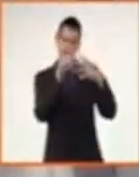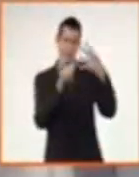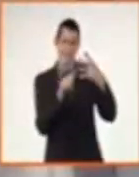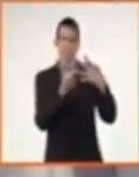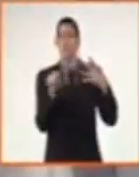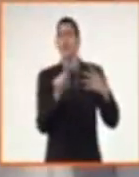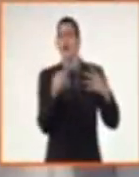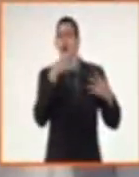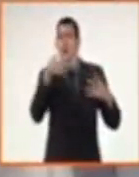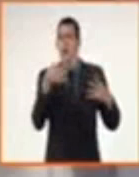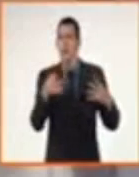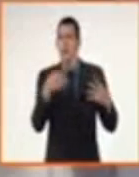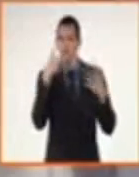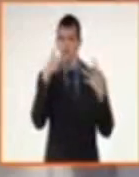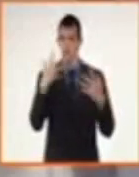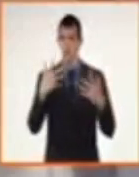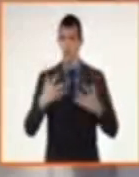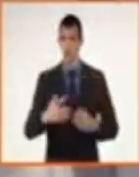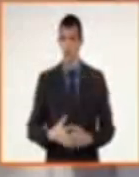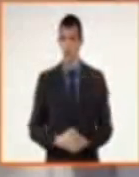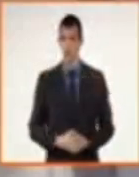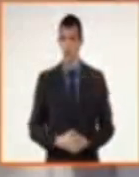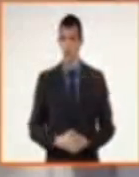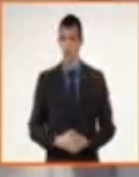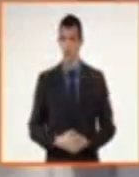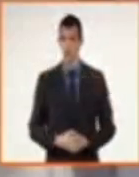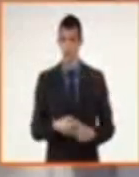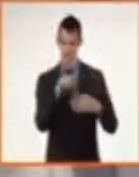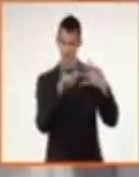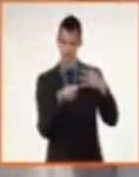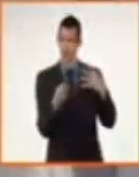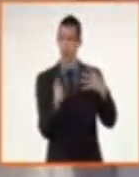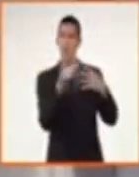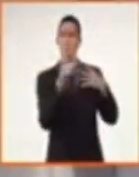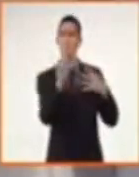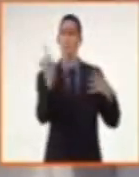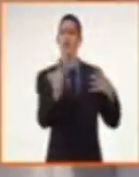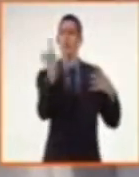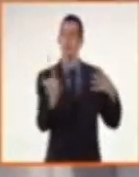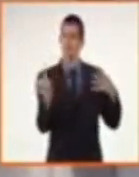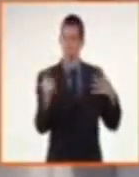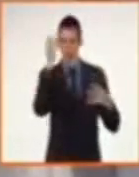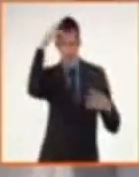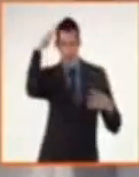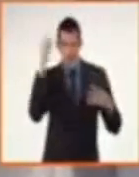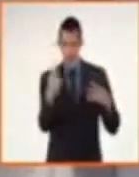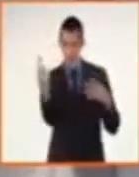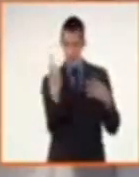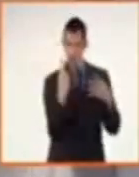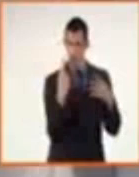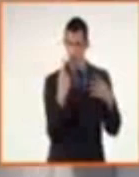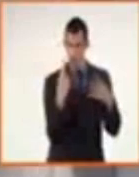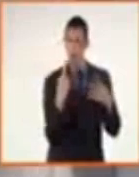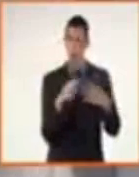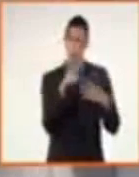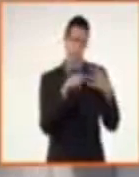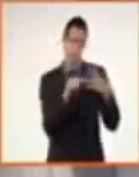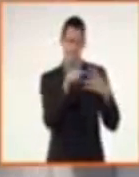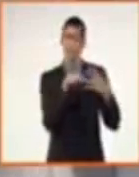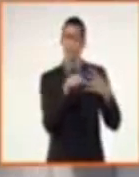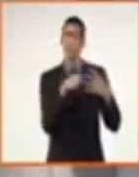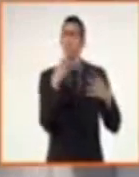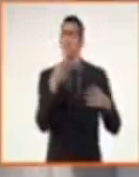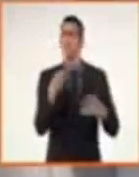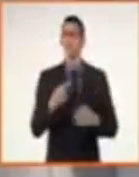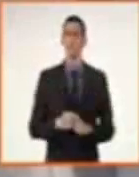que señaló el pueblo en los encuentros más recientes. Tiene el desafío de resolver los problemas que tenemos para cumplir con el programa